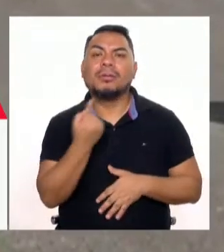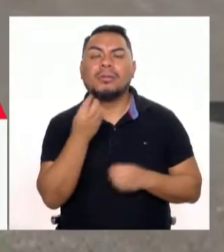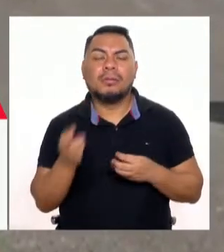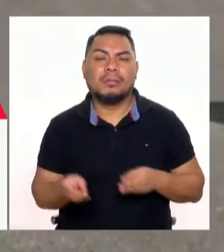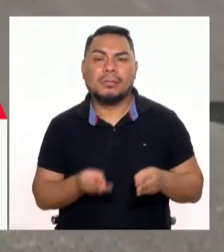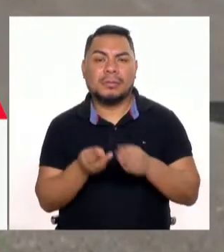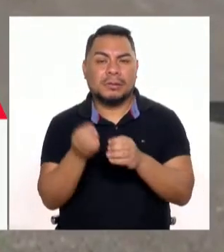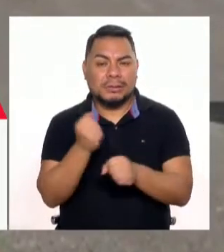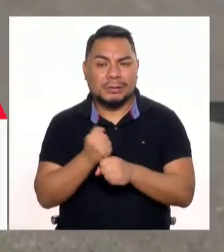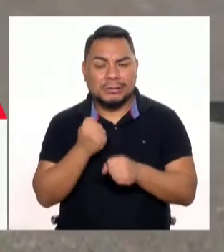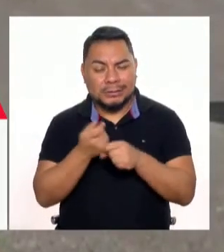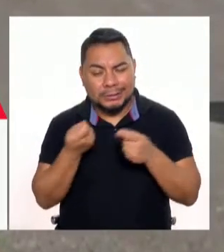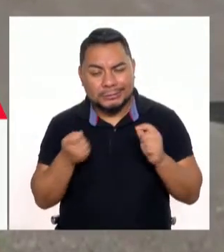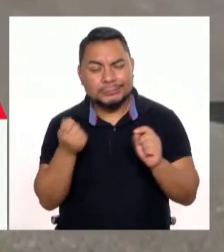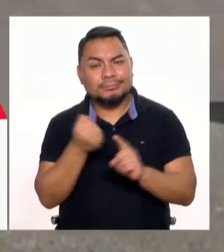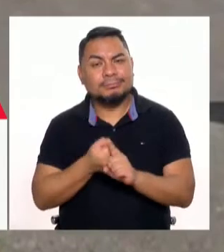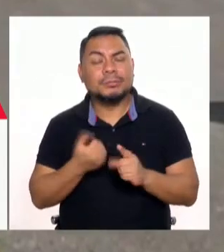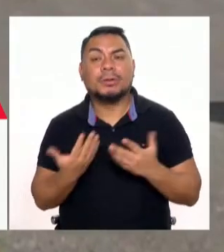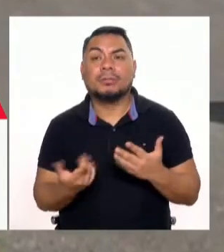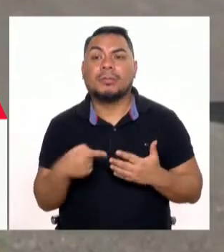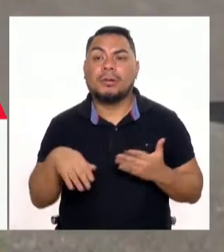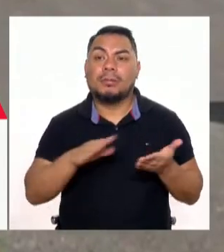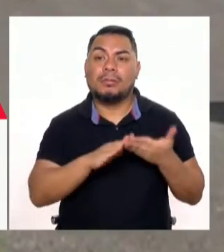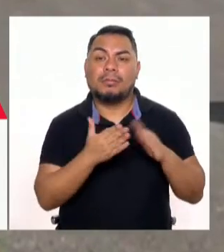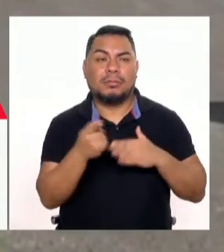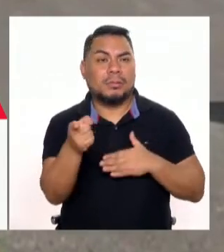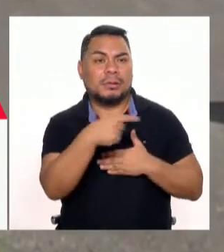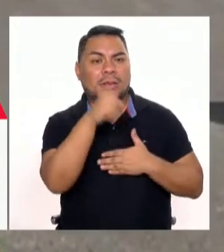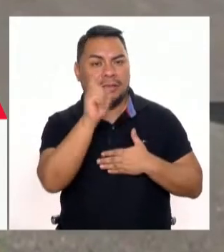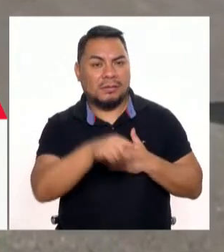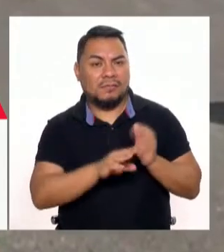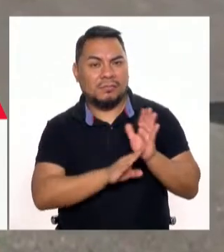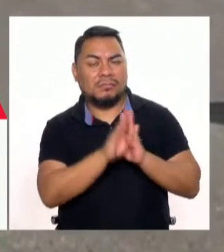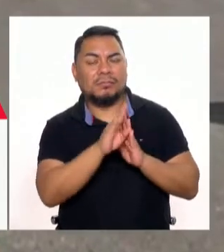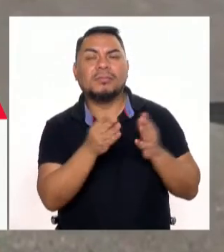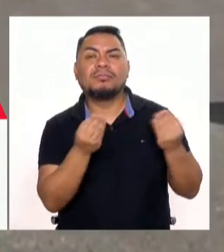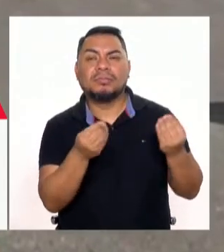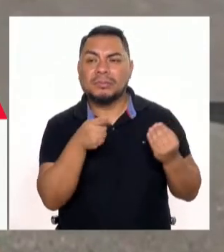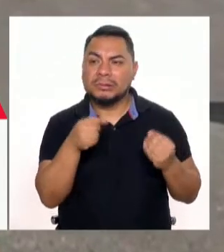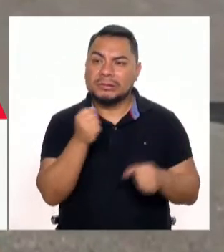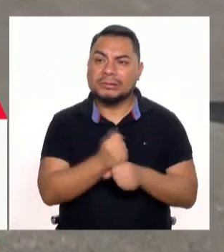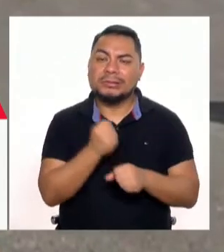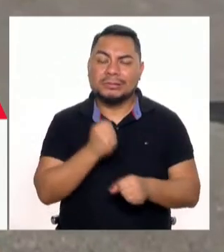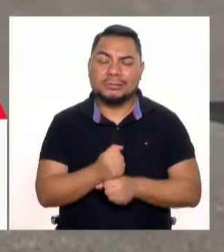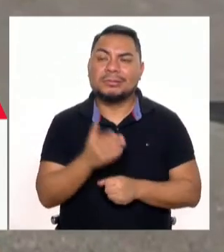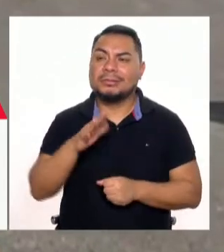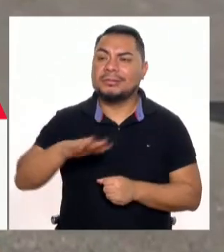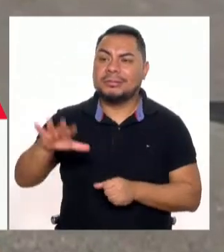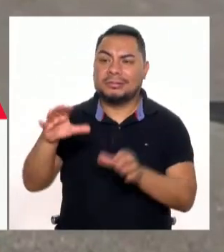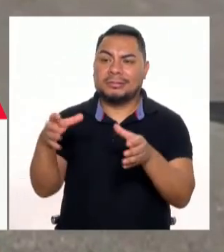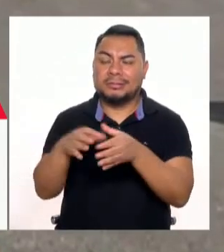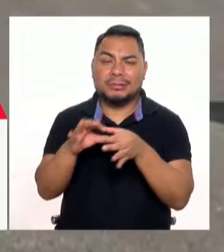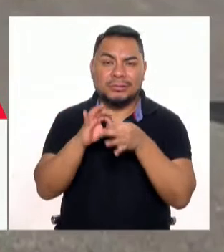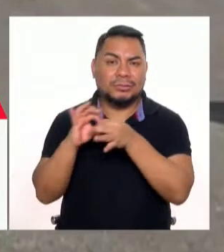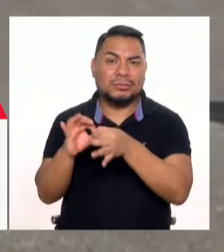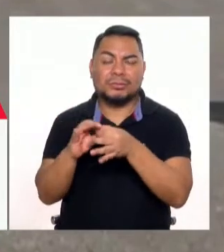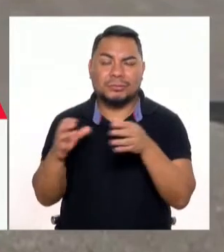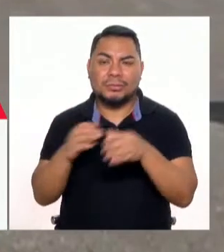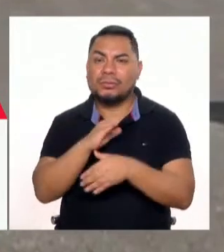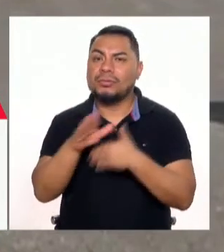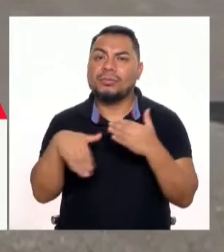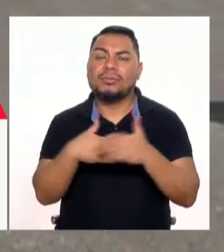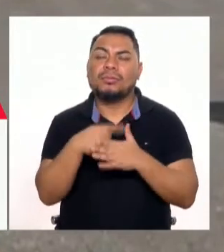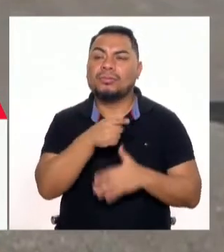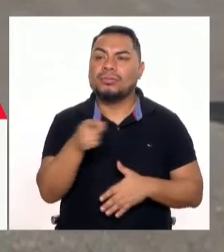de hacer esfuerzos Porque nuestro pueblo tiene que salir adelante es producto netamente de un trabajo articulado con